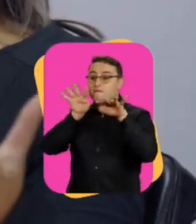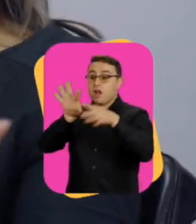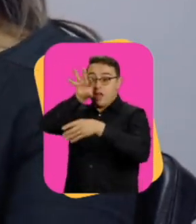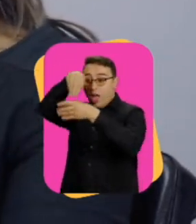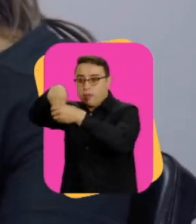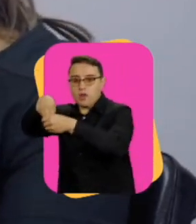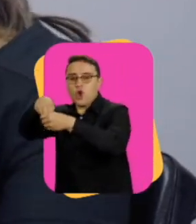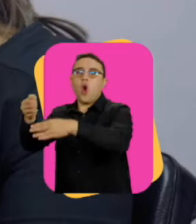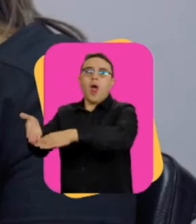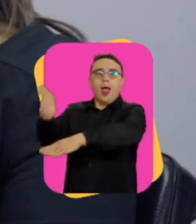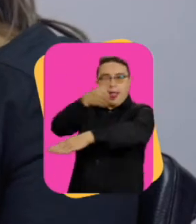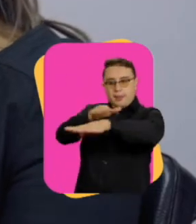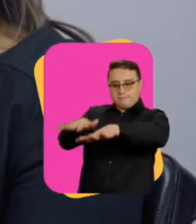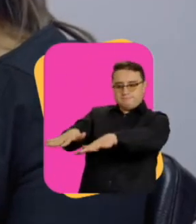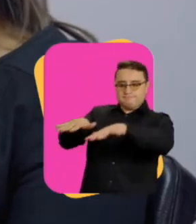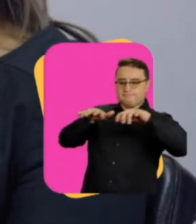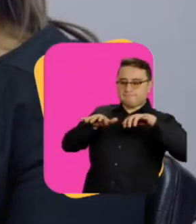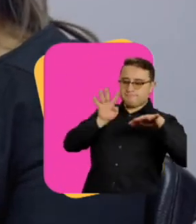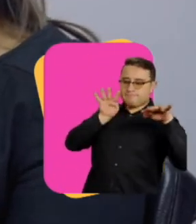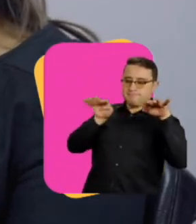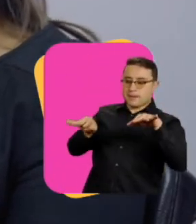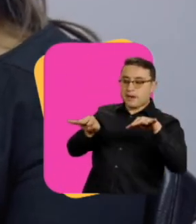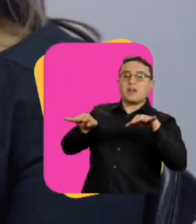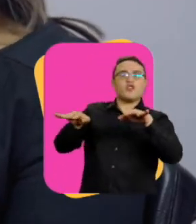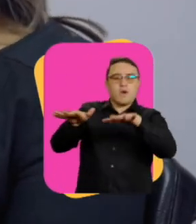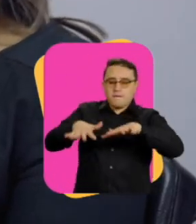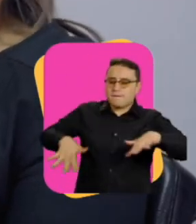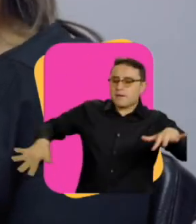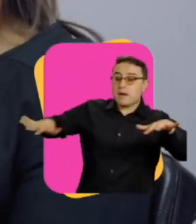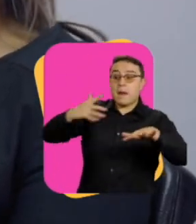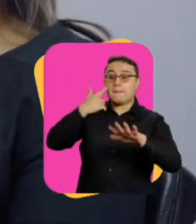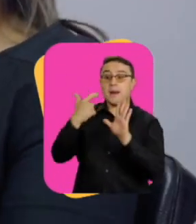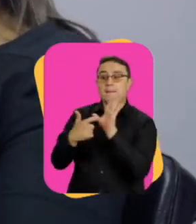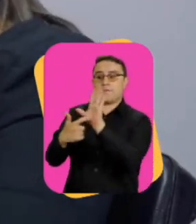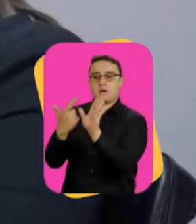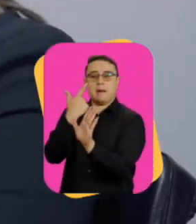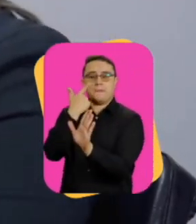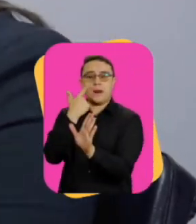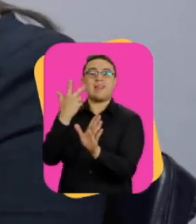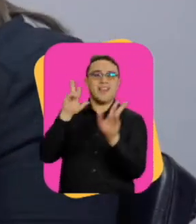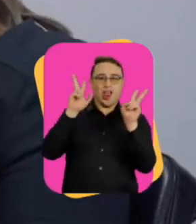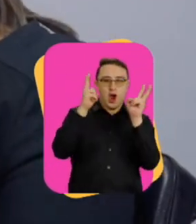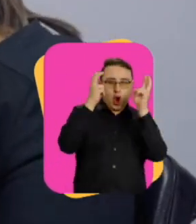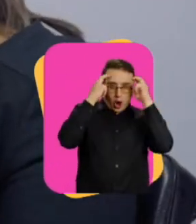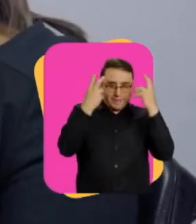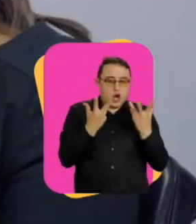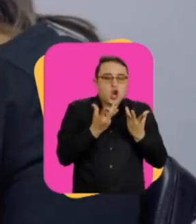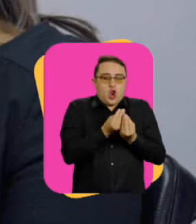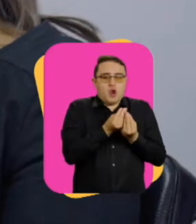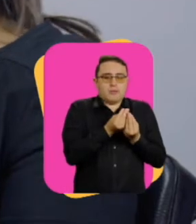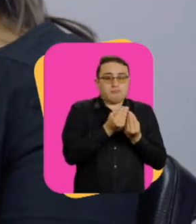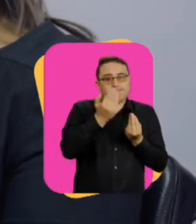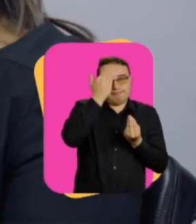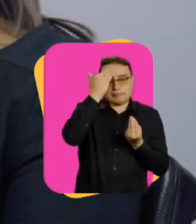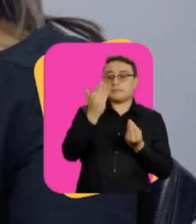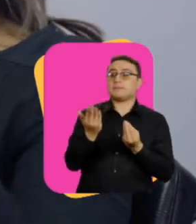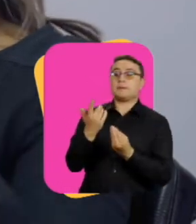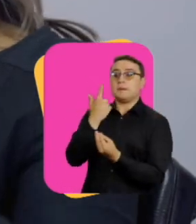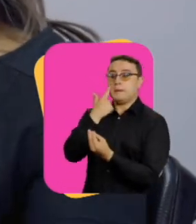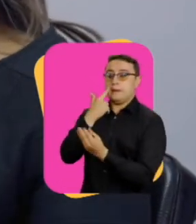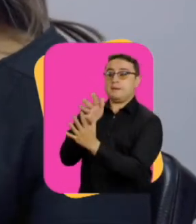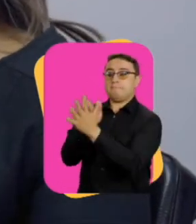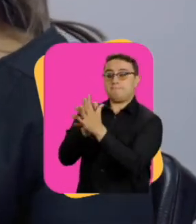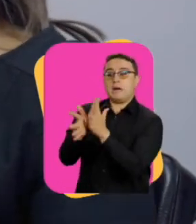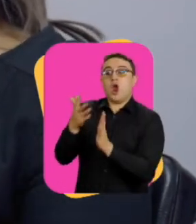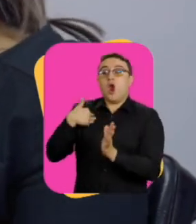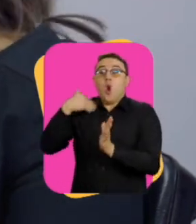un panorama más amplio de lo que está pasando y yo te puedo decir, ven, con el conocimiento de mi equipo, obviamente, ven, creo que